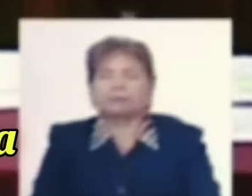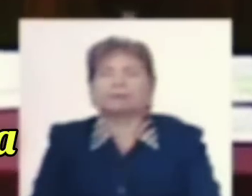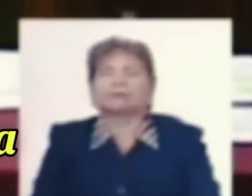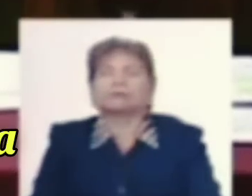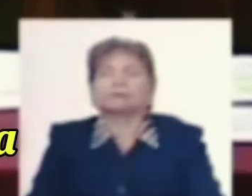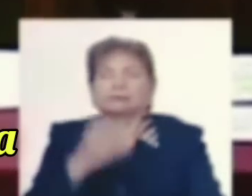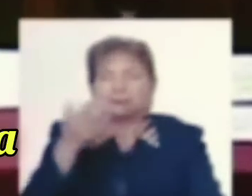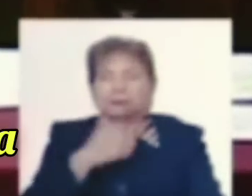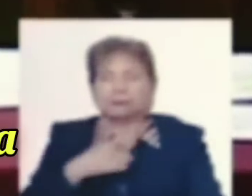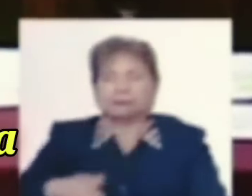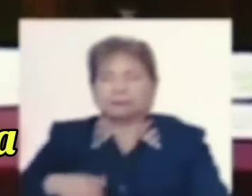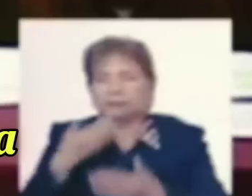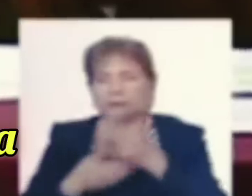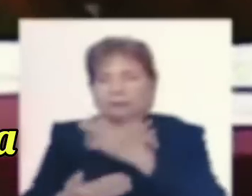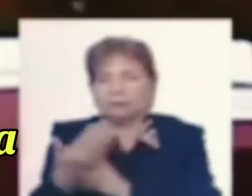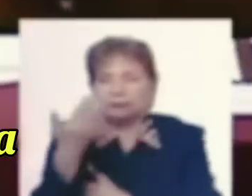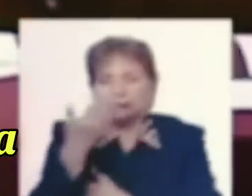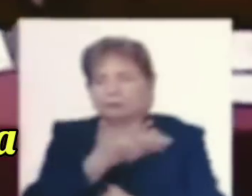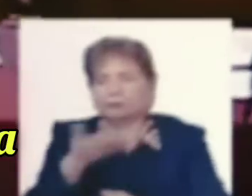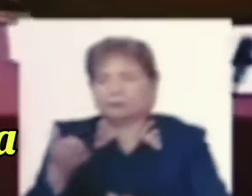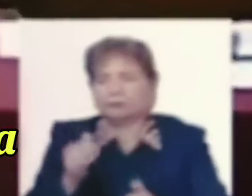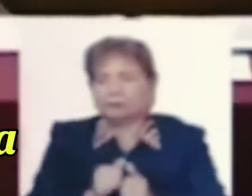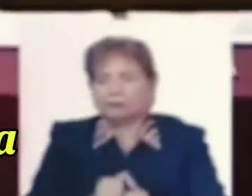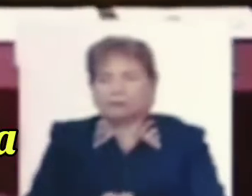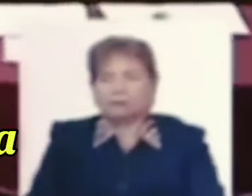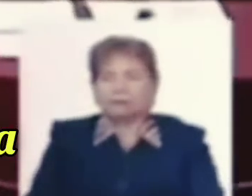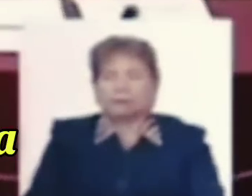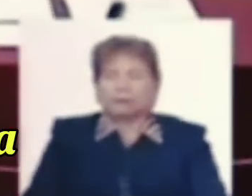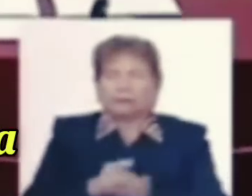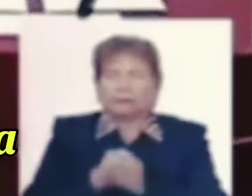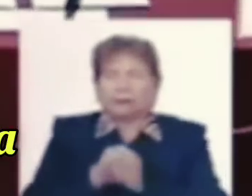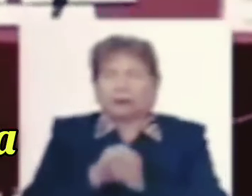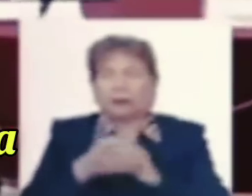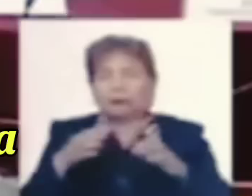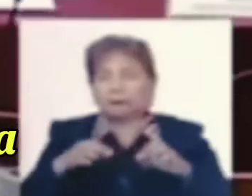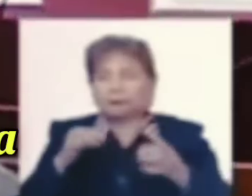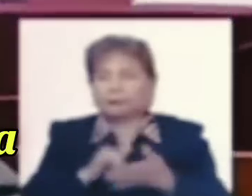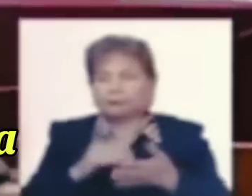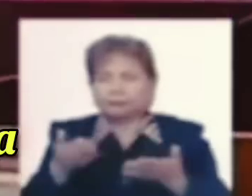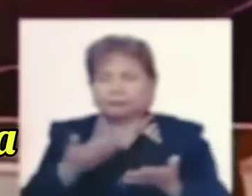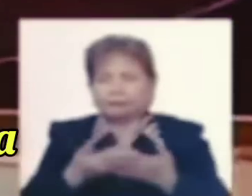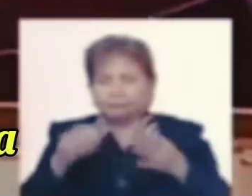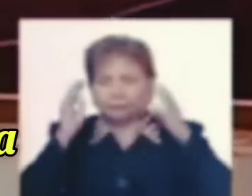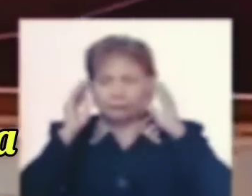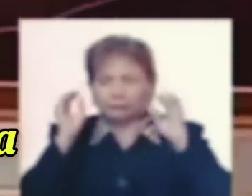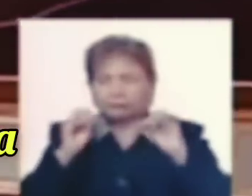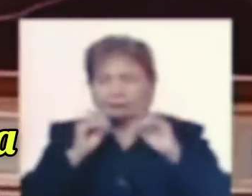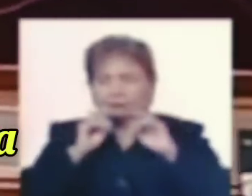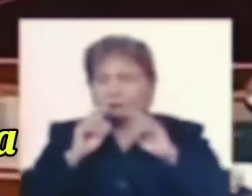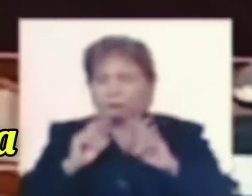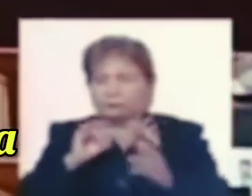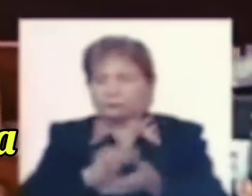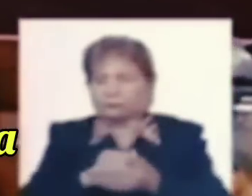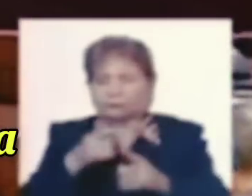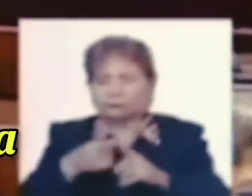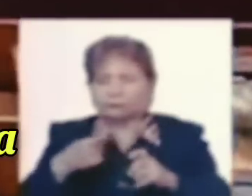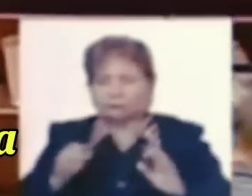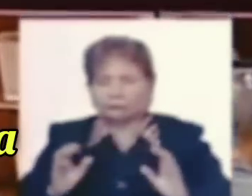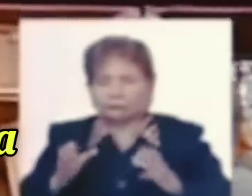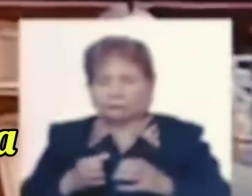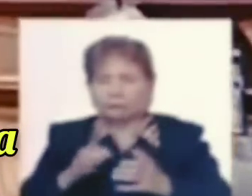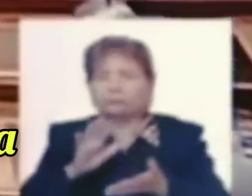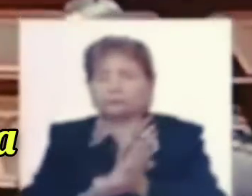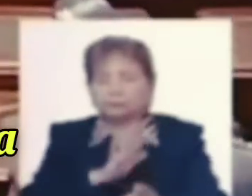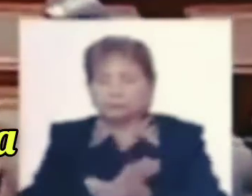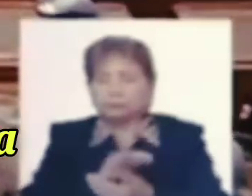Sí, señor presidente, muy buenos días y muy buenos días a todos los colegas que están participando. Señor presidente, creo que sería oportuno responder si desde la comisión salió